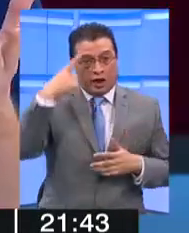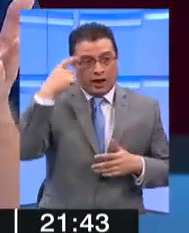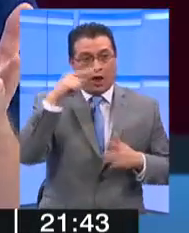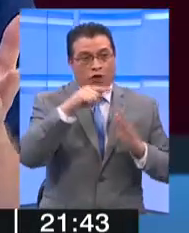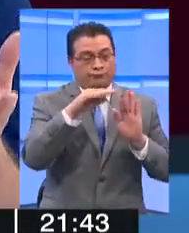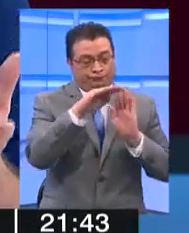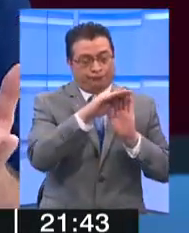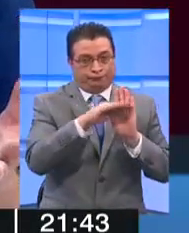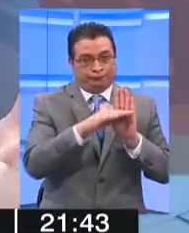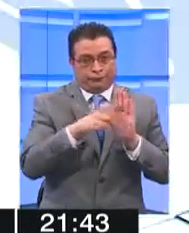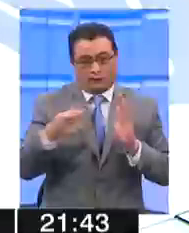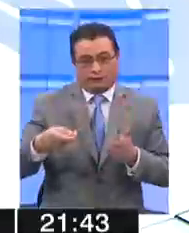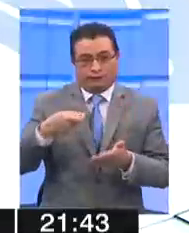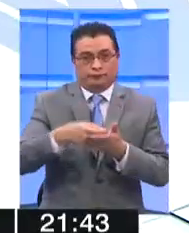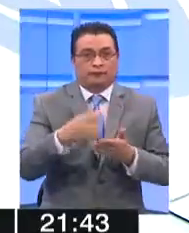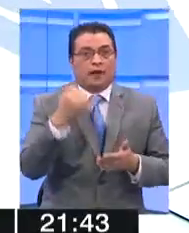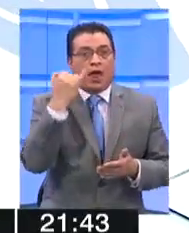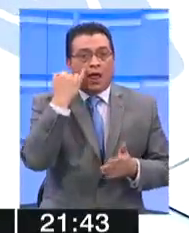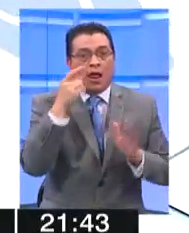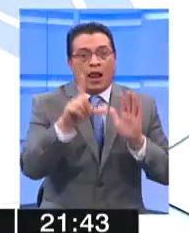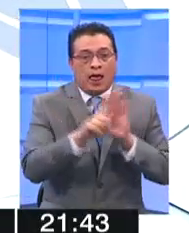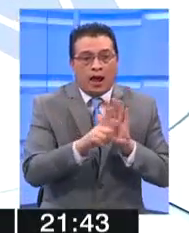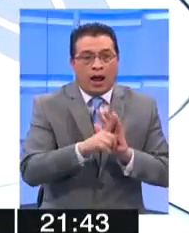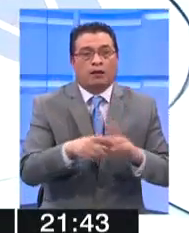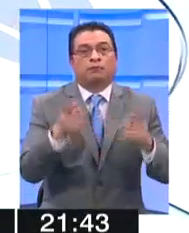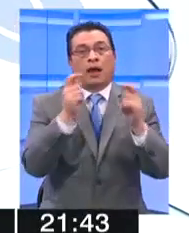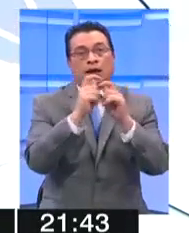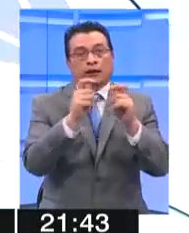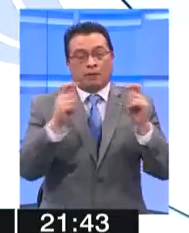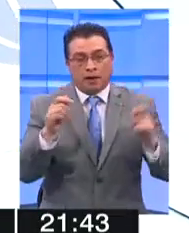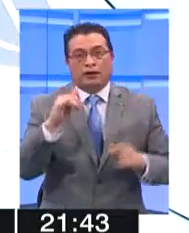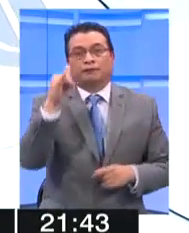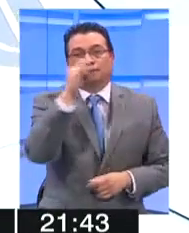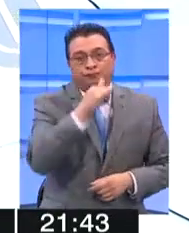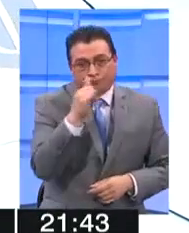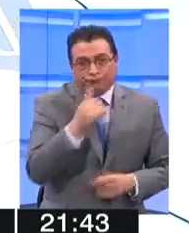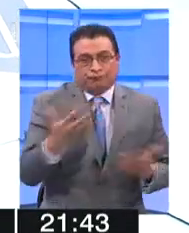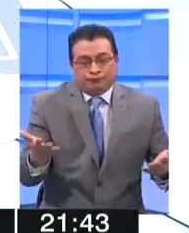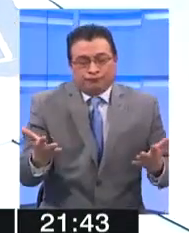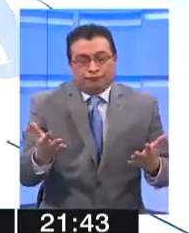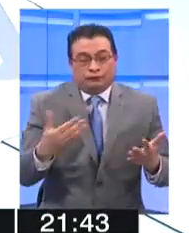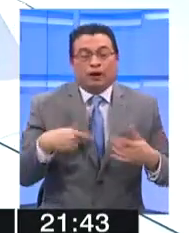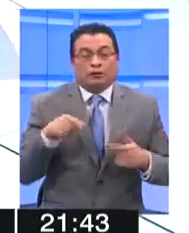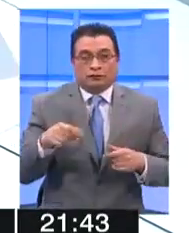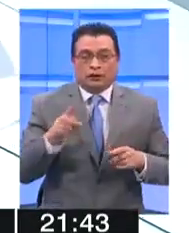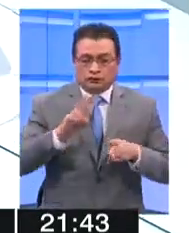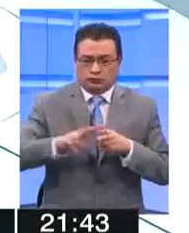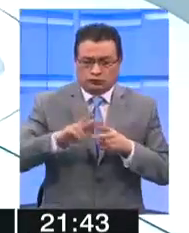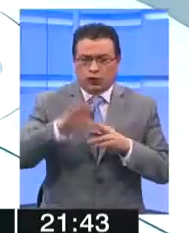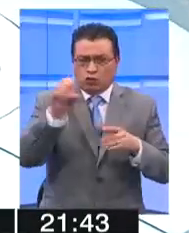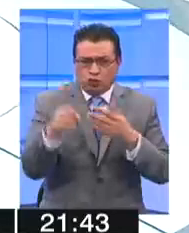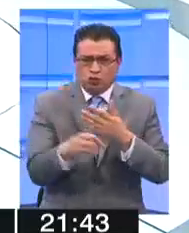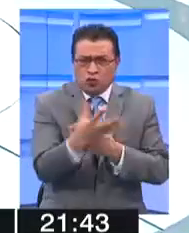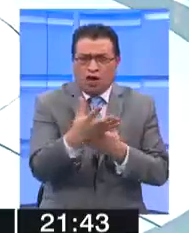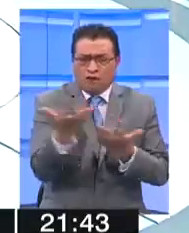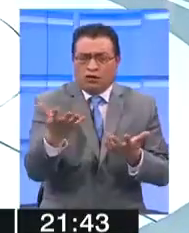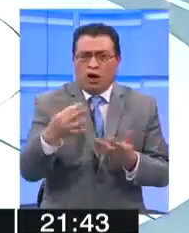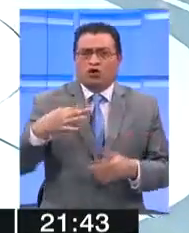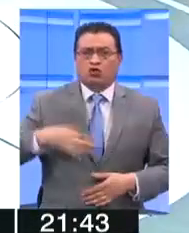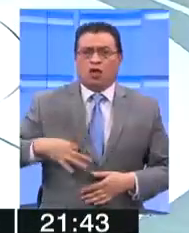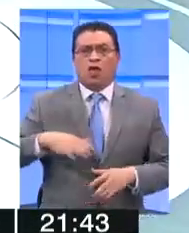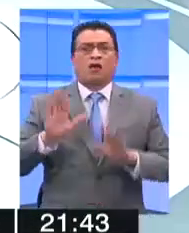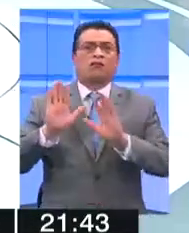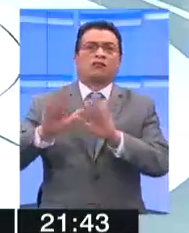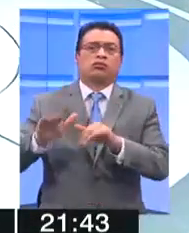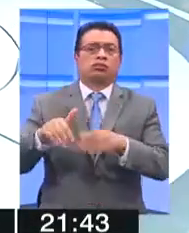antecedentes con respecto a financiamiento ilegal, con respecto a campañas truchas. Por lo tanto, uno dice, queremos construir algo nuevo, queremos convocar a la ciudadanía que no está yendo a votar,